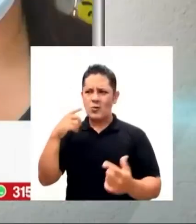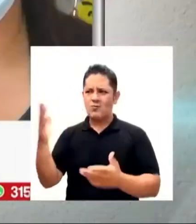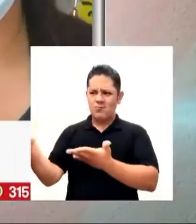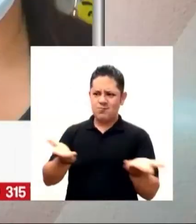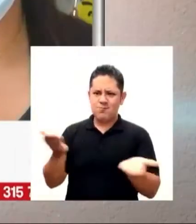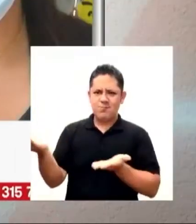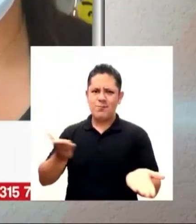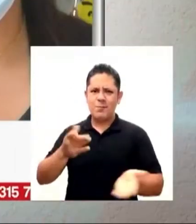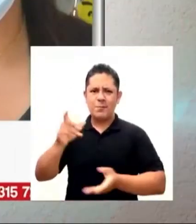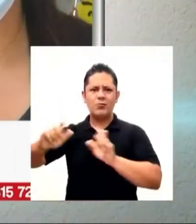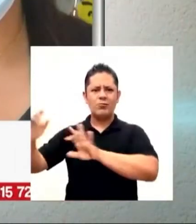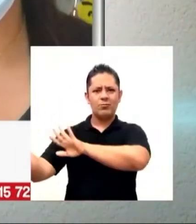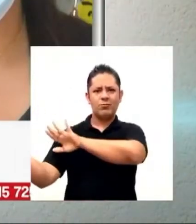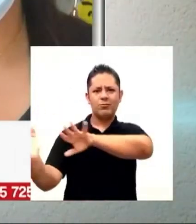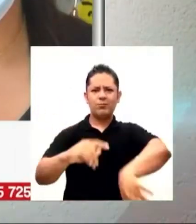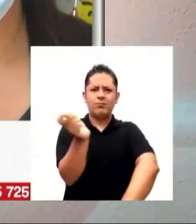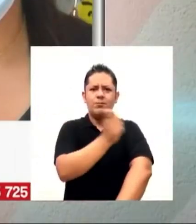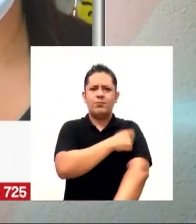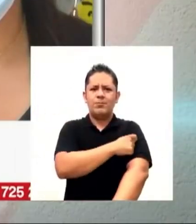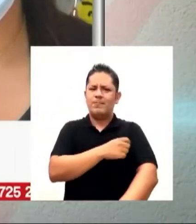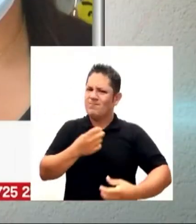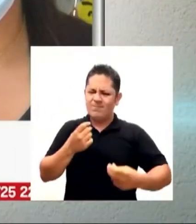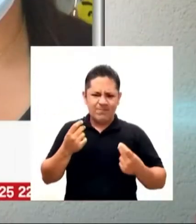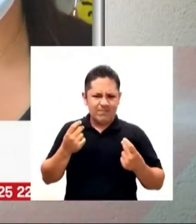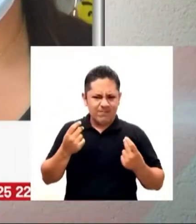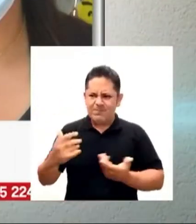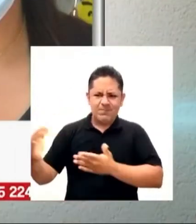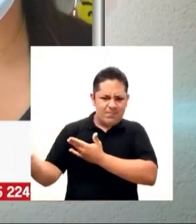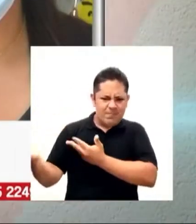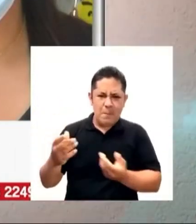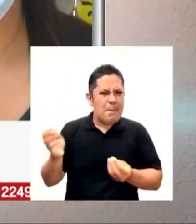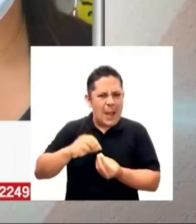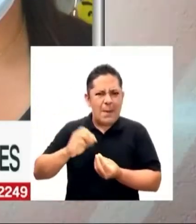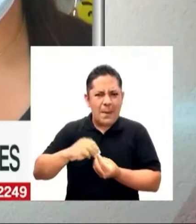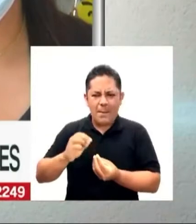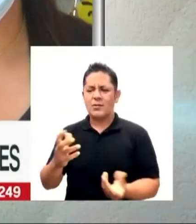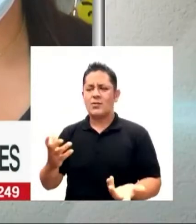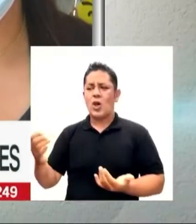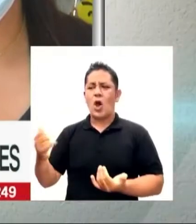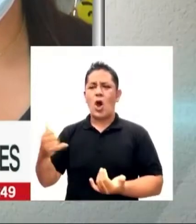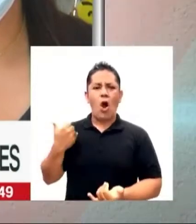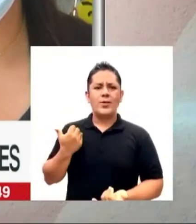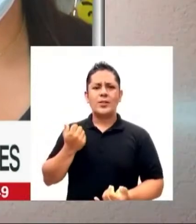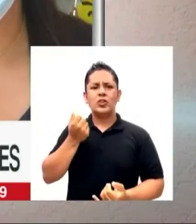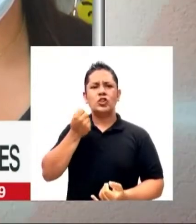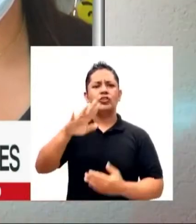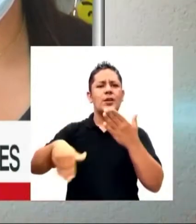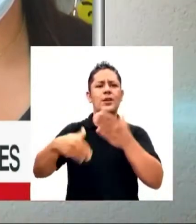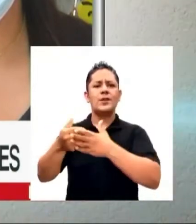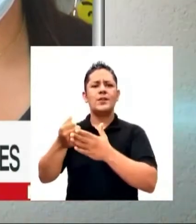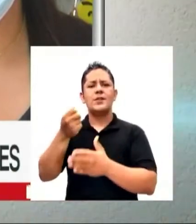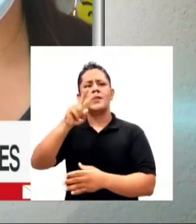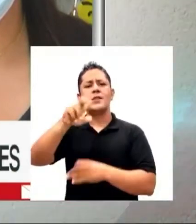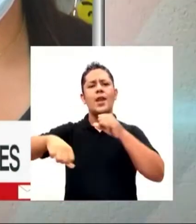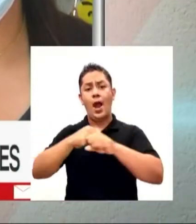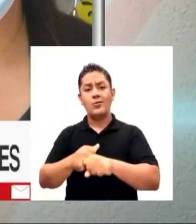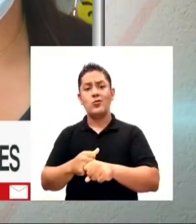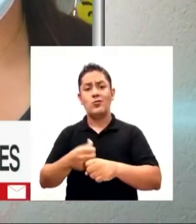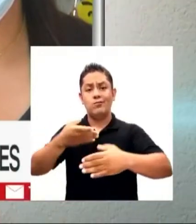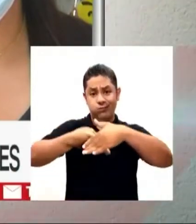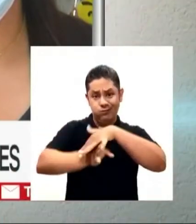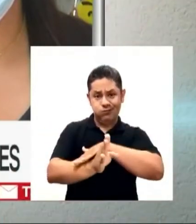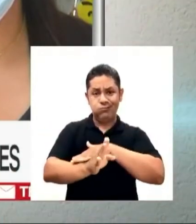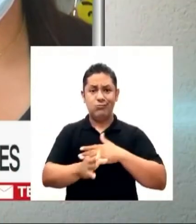jornada intensiva es que los jóvenes entre los 2 y 17 años de edad